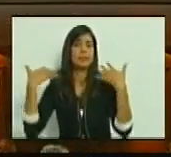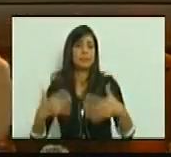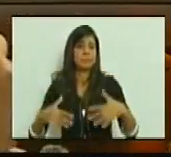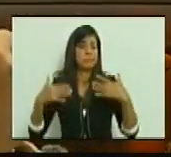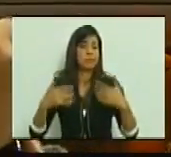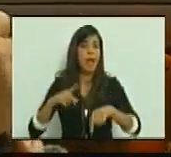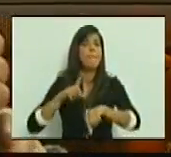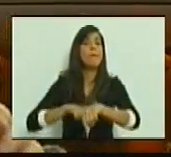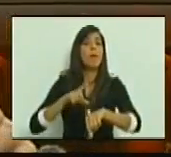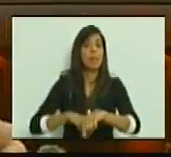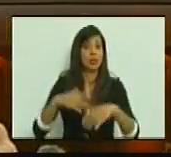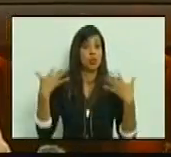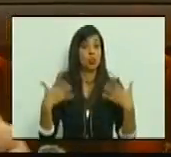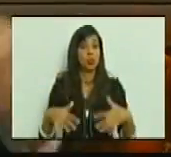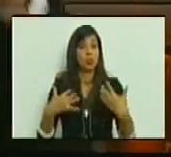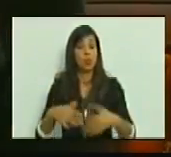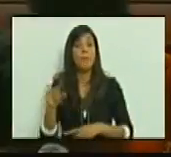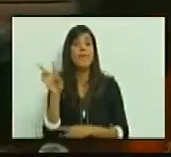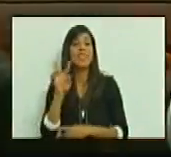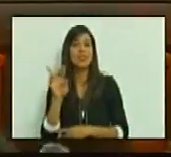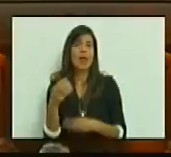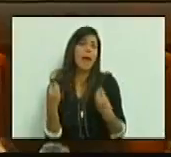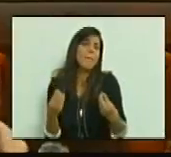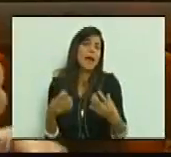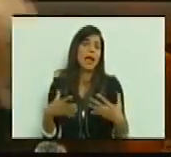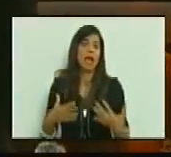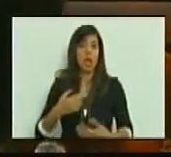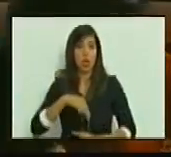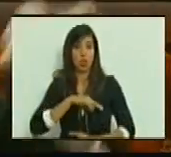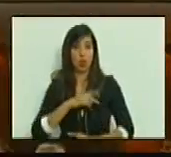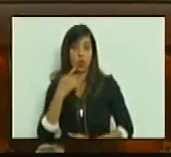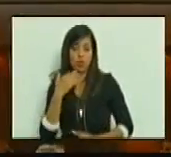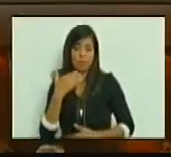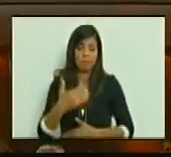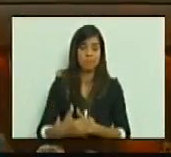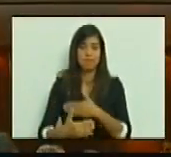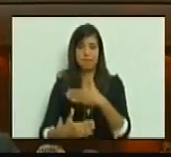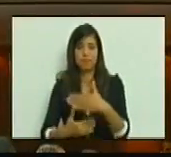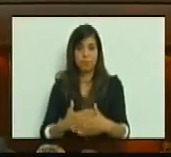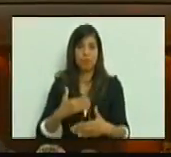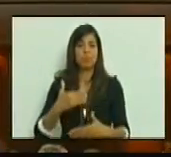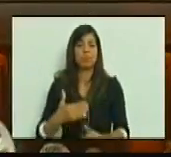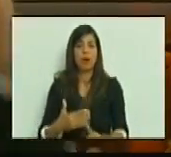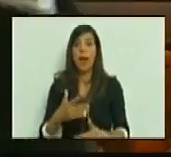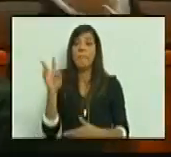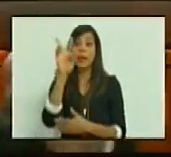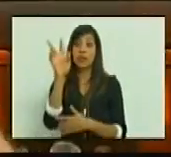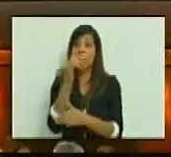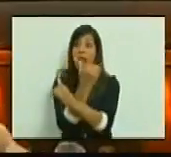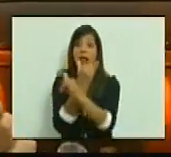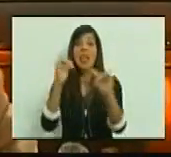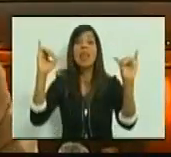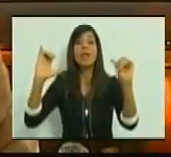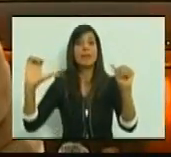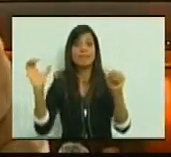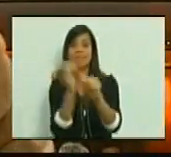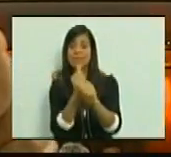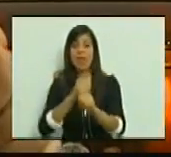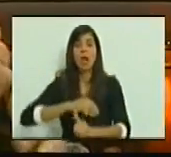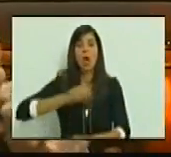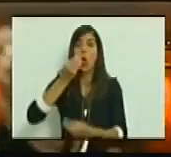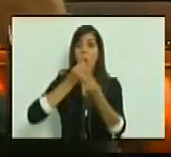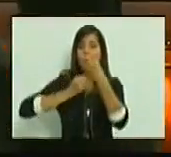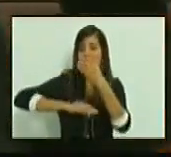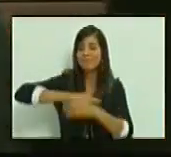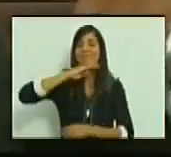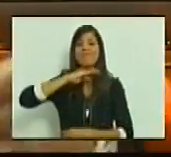este momento en el país para contribuir, para seguir avanzando en el logro de la independencia, de la soberanía,